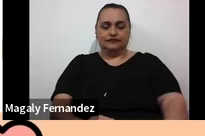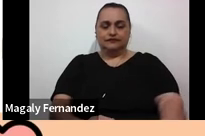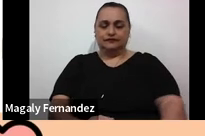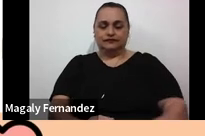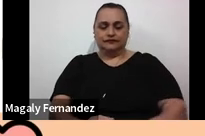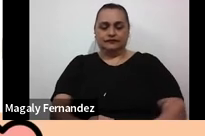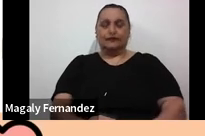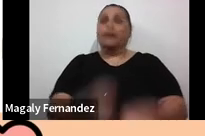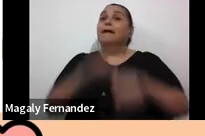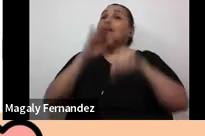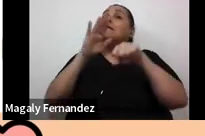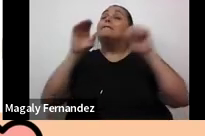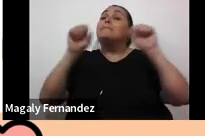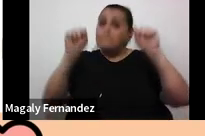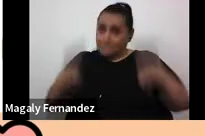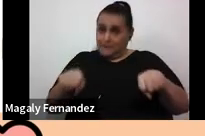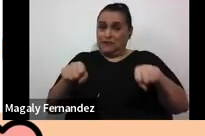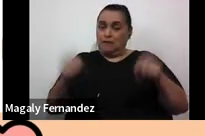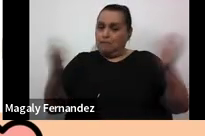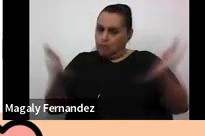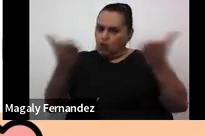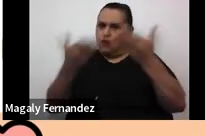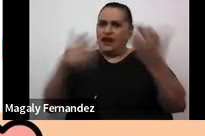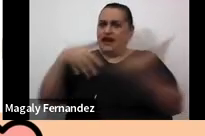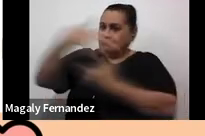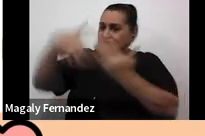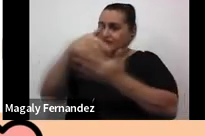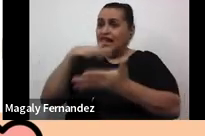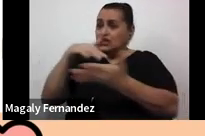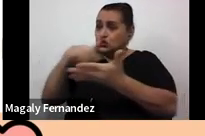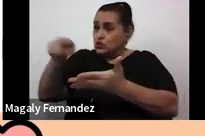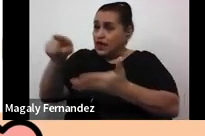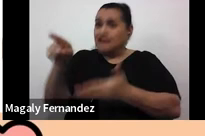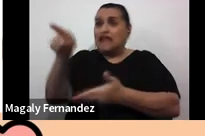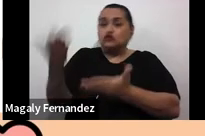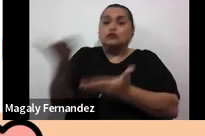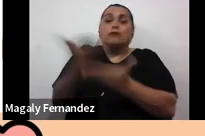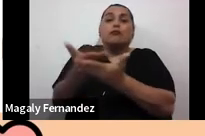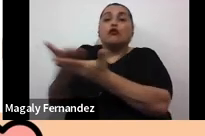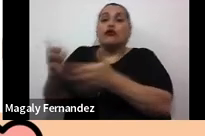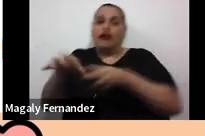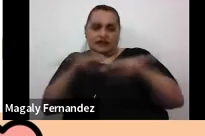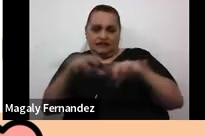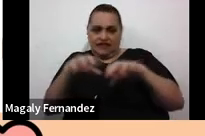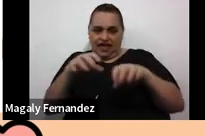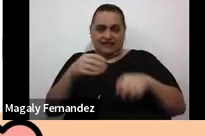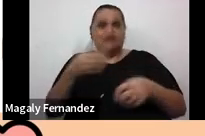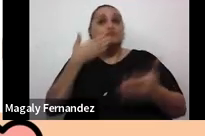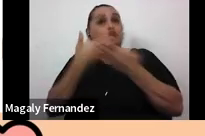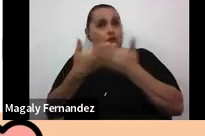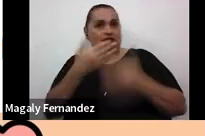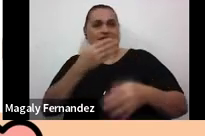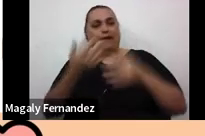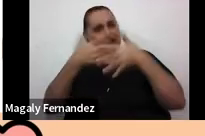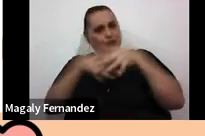permitir y promover entre los estudiantes el que propongan actividades para favorecer la inclusión o sea dar